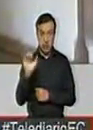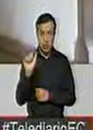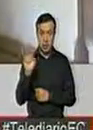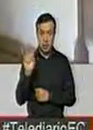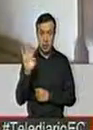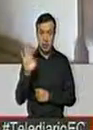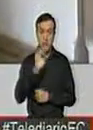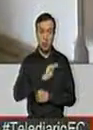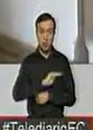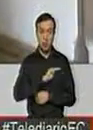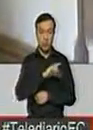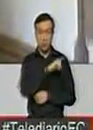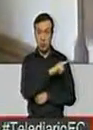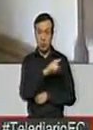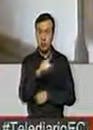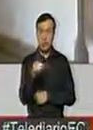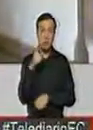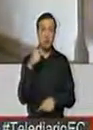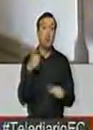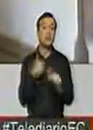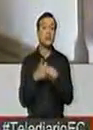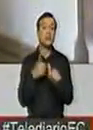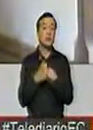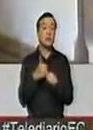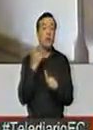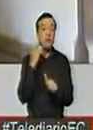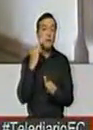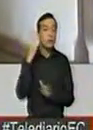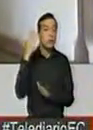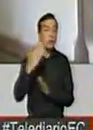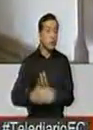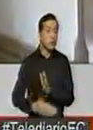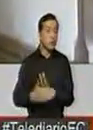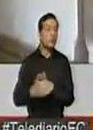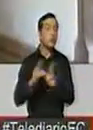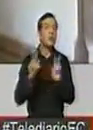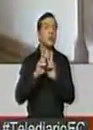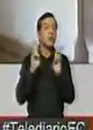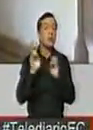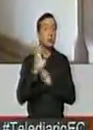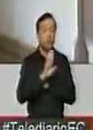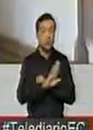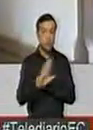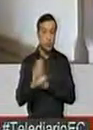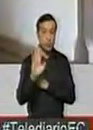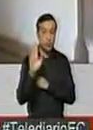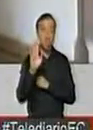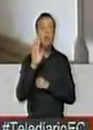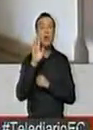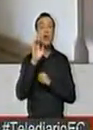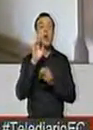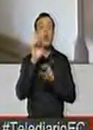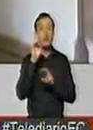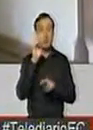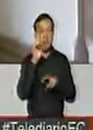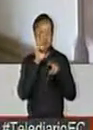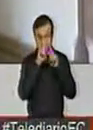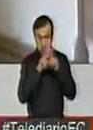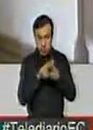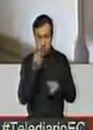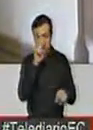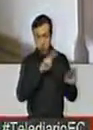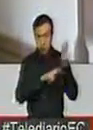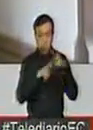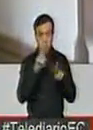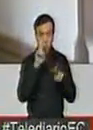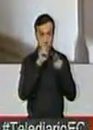los municipios estarían próximos a vencer su posibilidad de realizar la revisión visual de los vehículos, lo